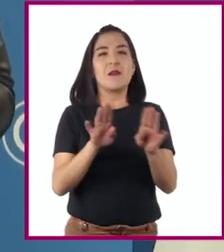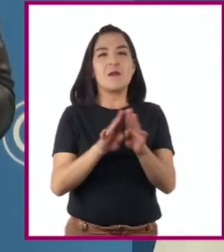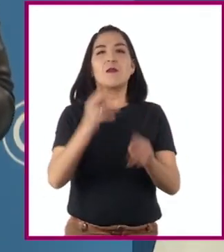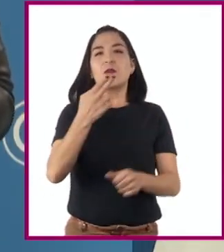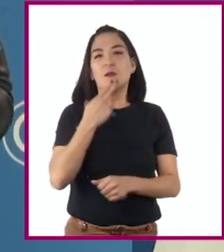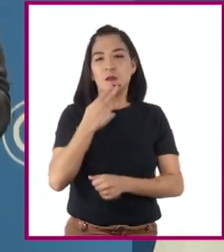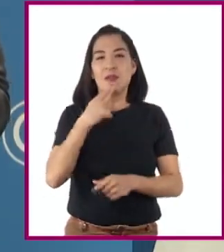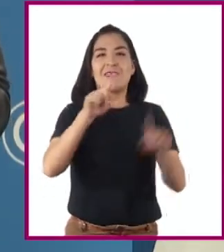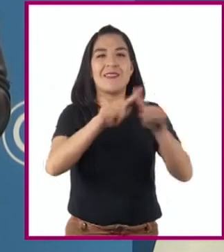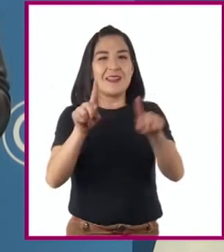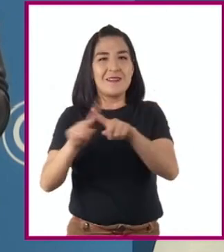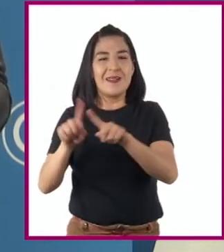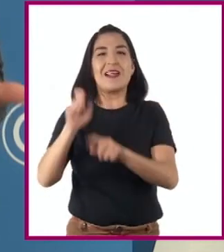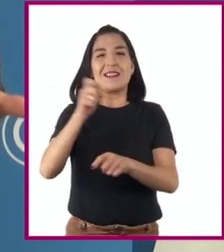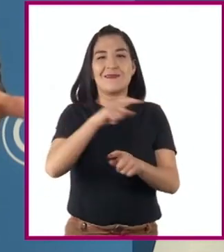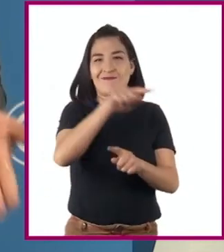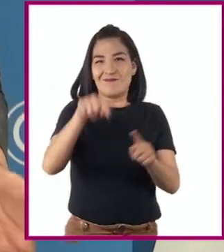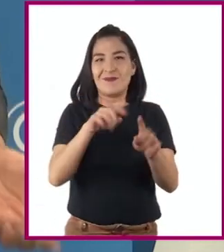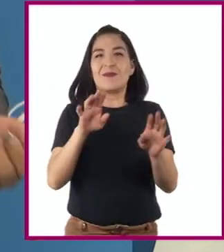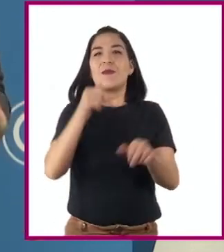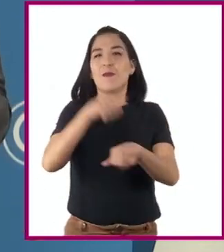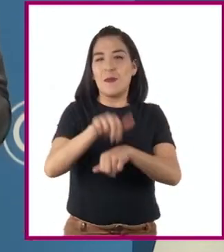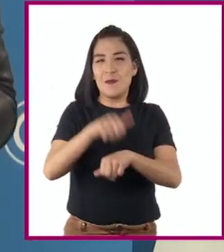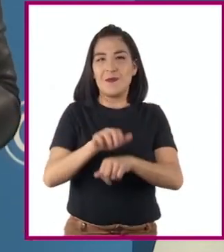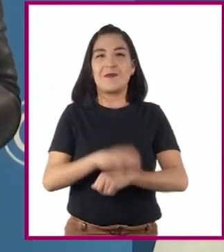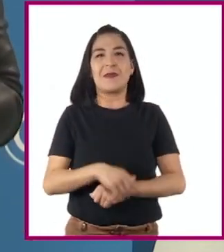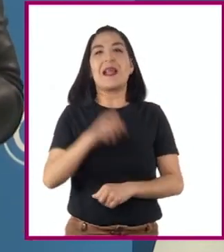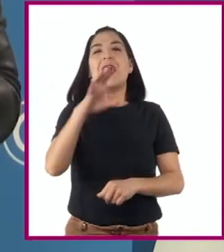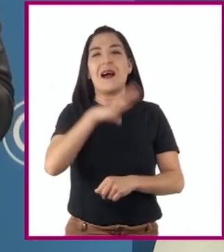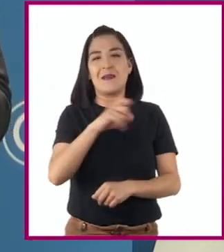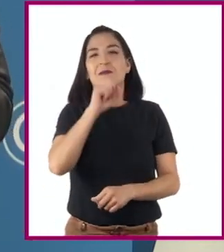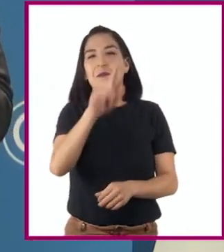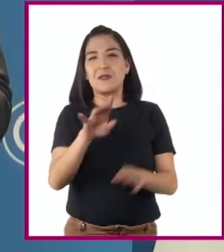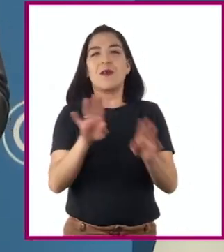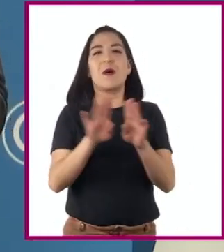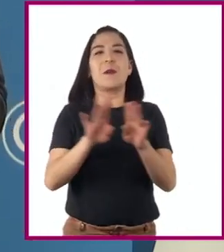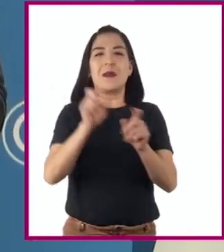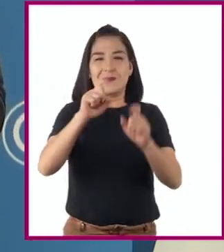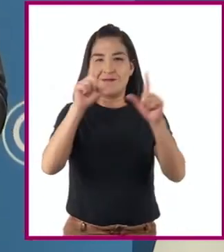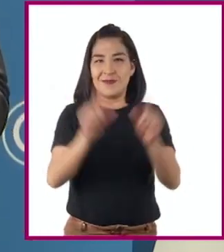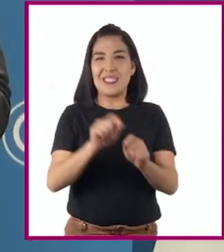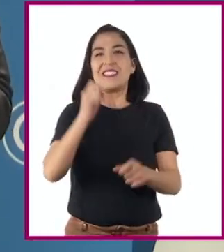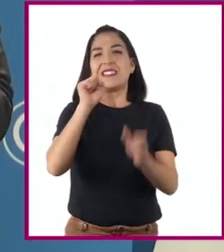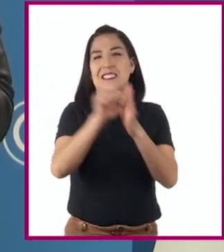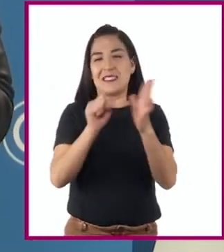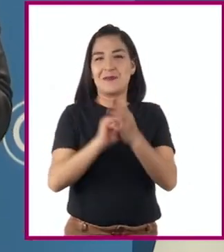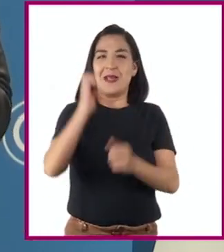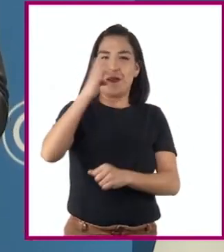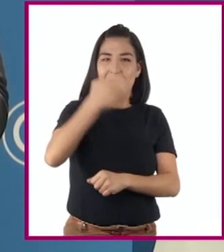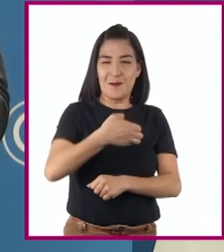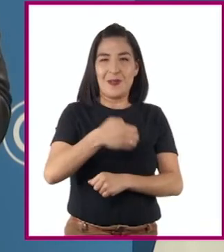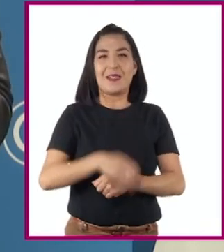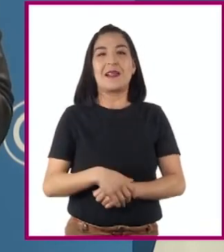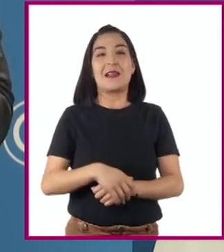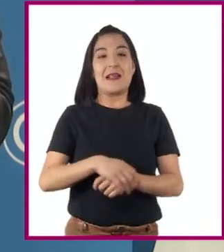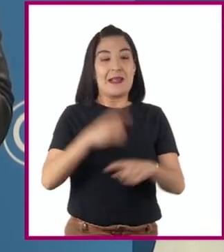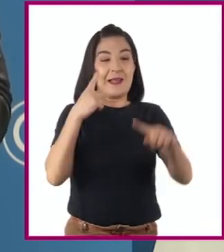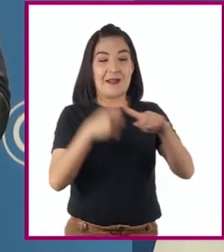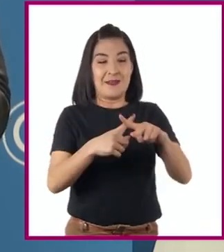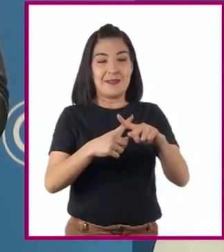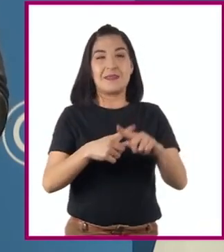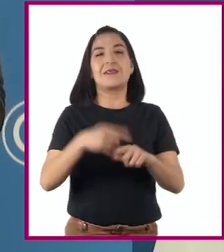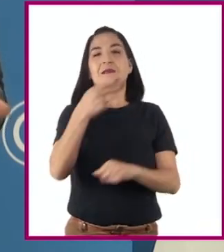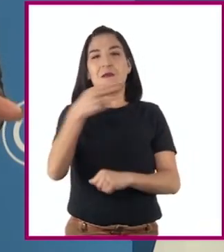utilizaron diferentes contextos y se obtuvieron las mismas soluciones del sistema de ecuaciones. X es igual a